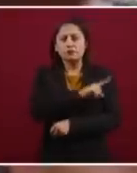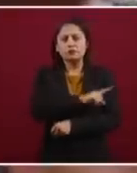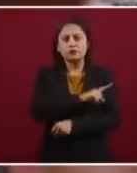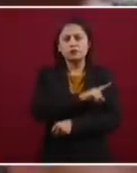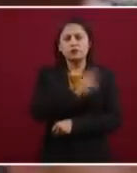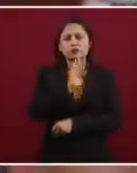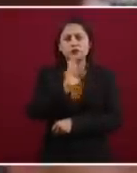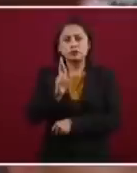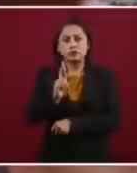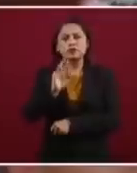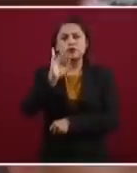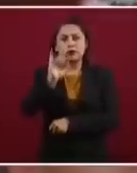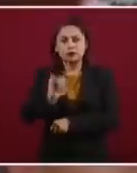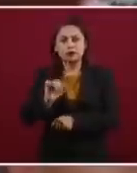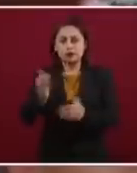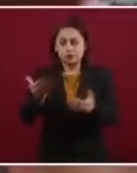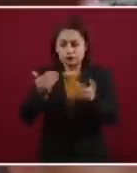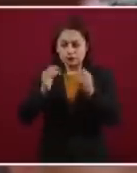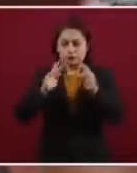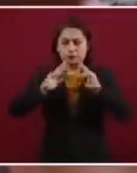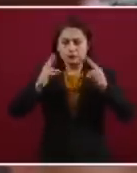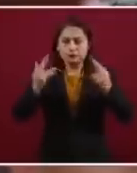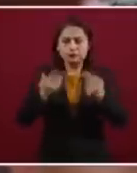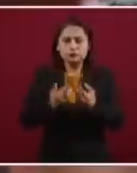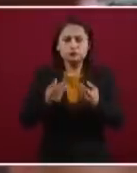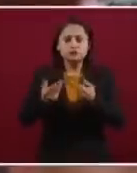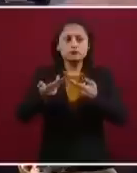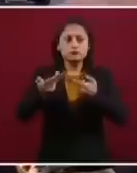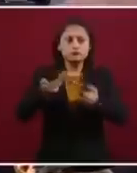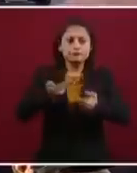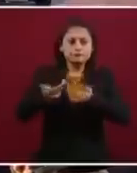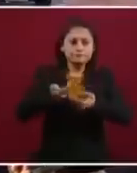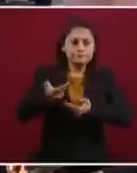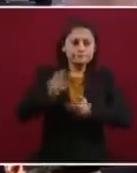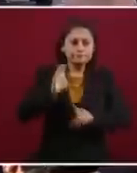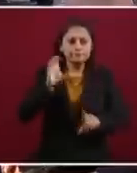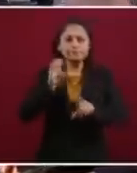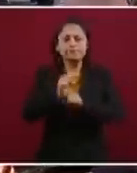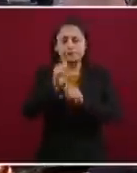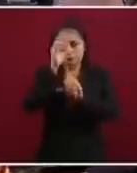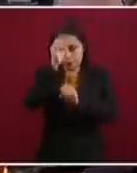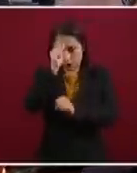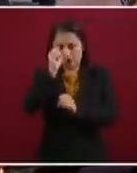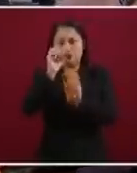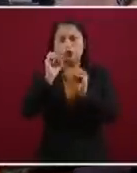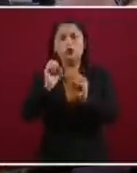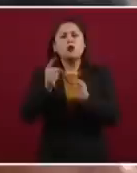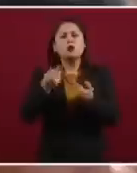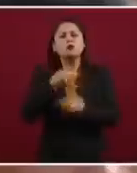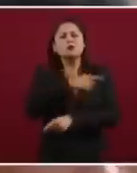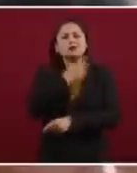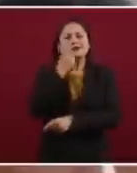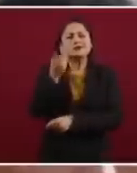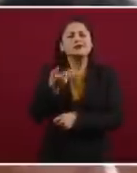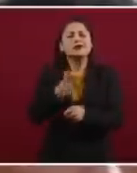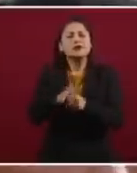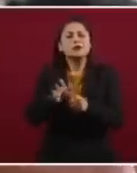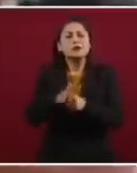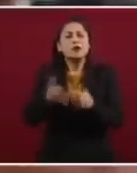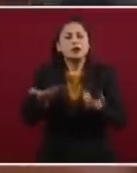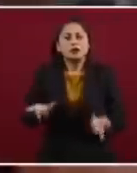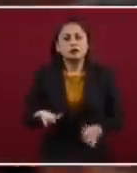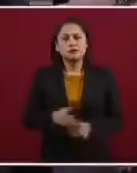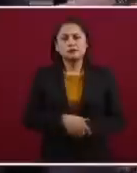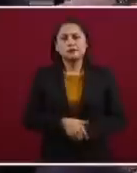si habrá reuniones mesas de trabajo seguramente hay mesa de negociación pero concretamente usted cuál sería su mensaje y ahorita le haría una segunda